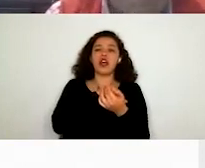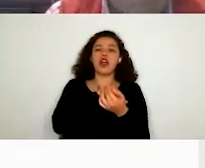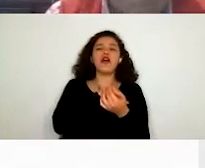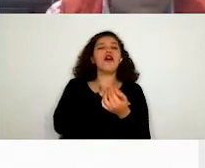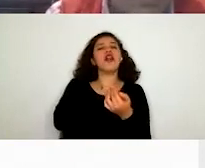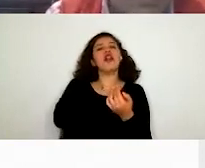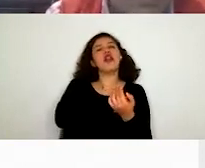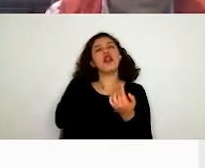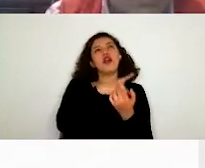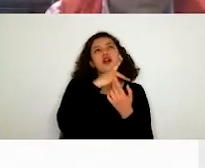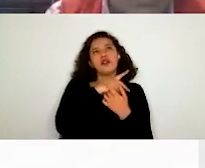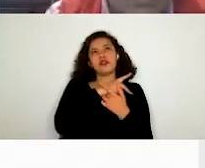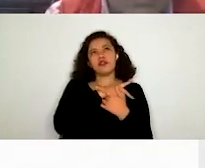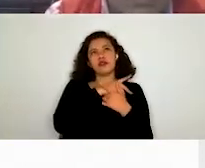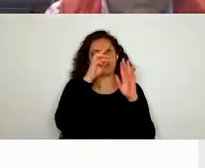referencia